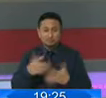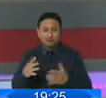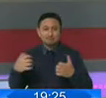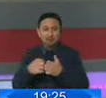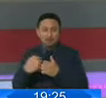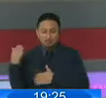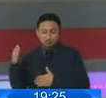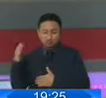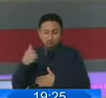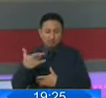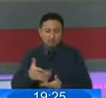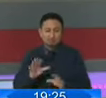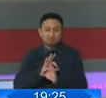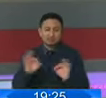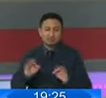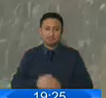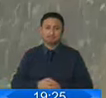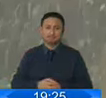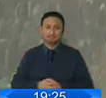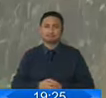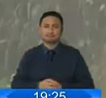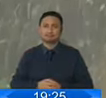movilizadas para limpiar los escombros.